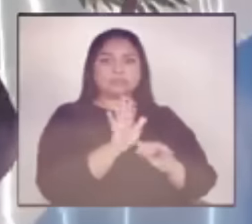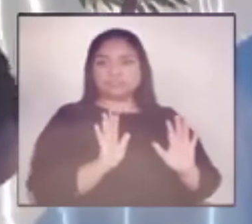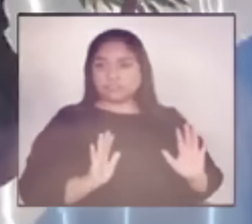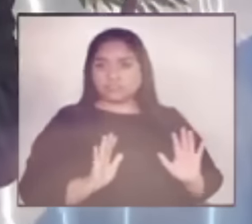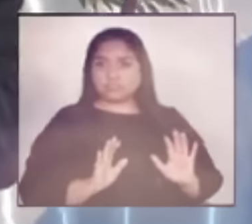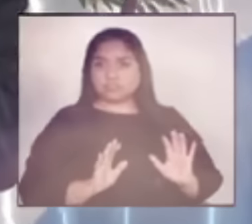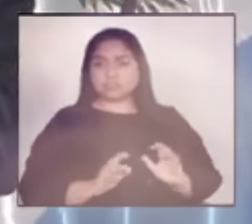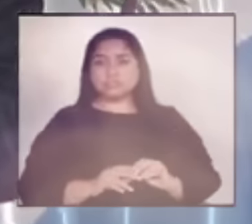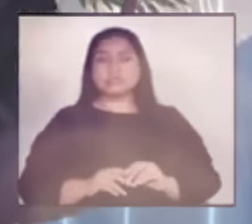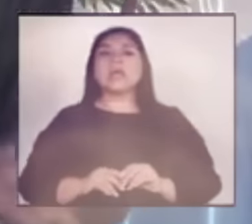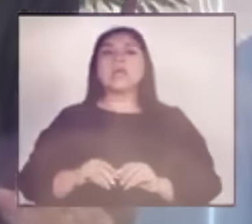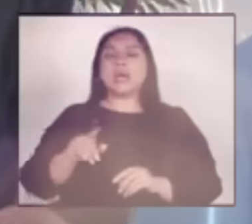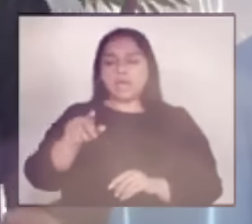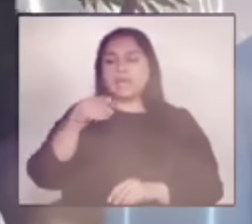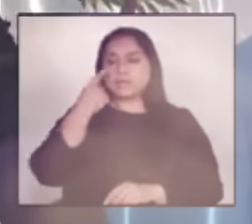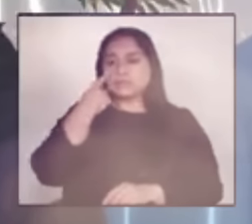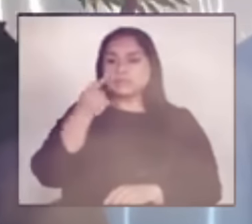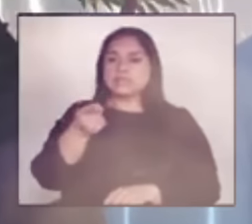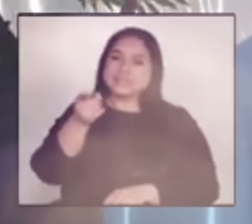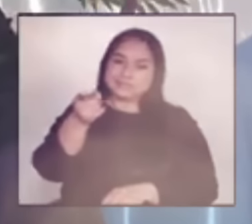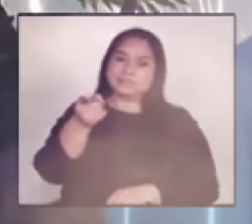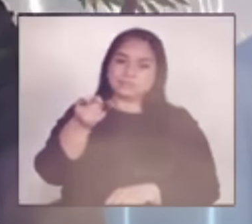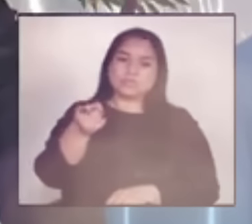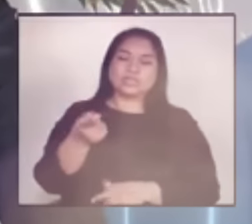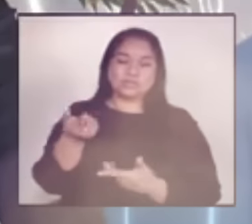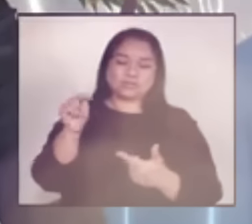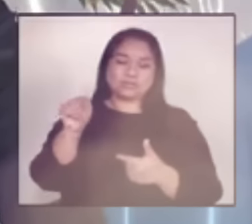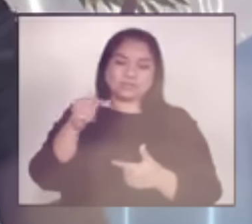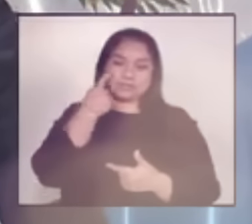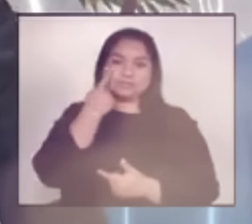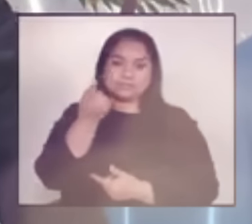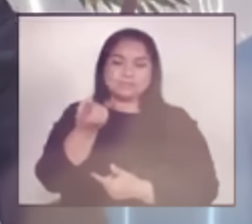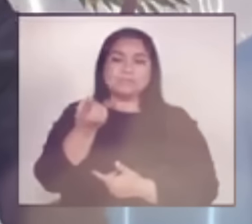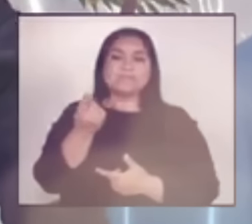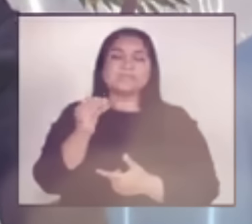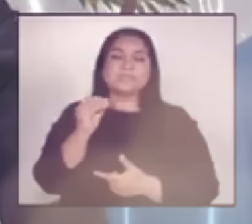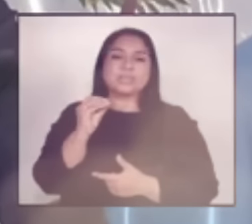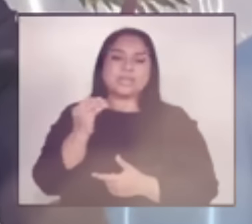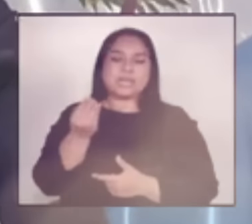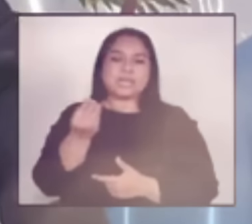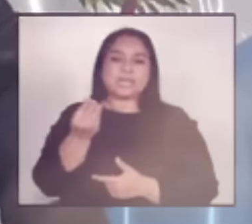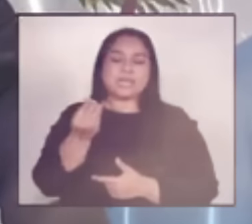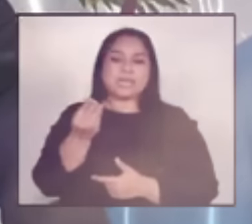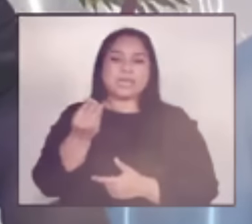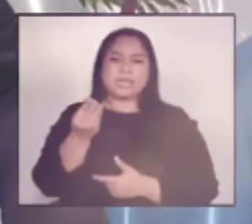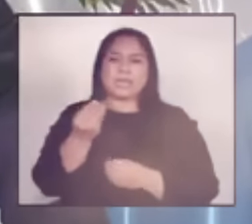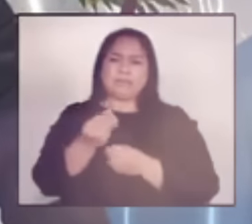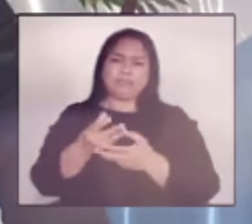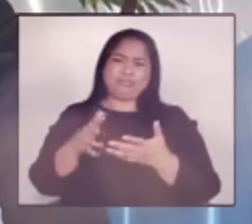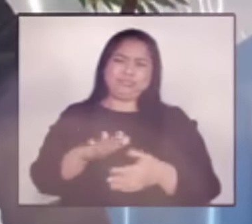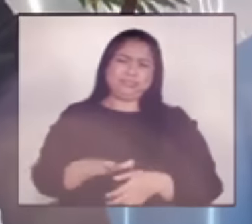es precisamente lo que estamos viendo es que existe todo un